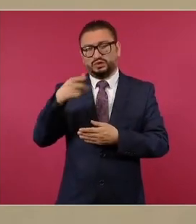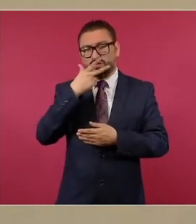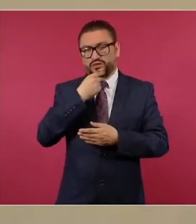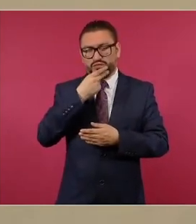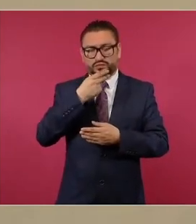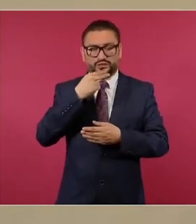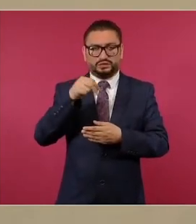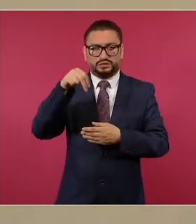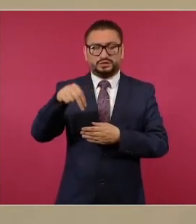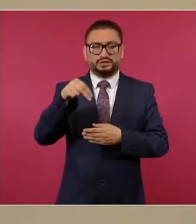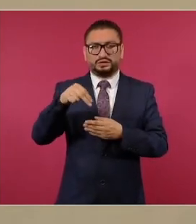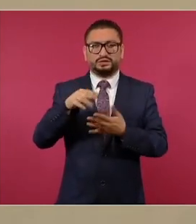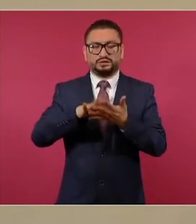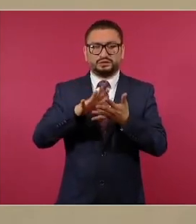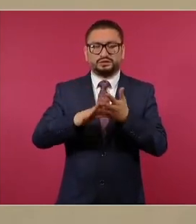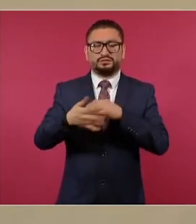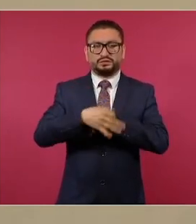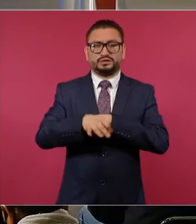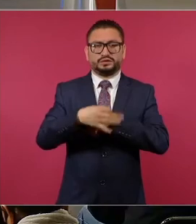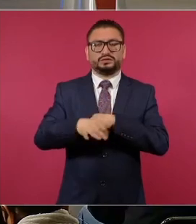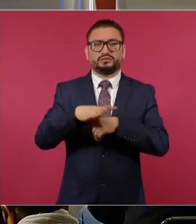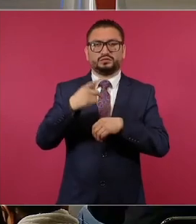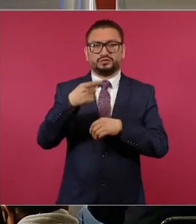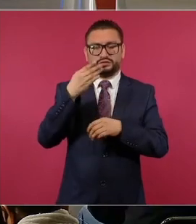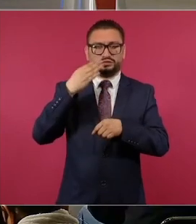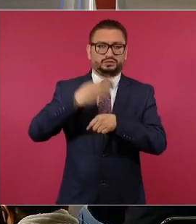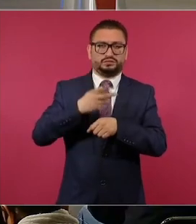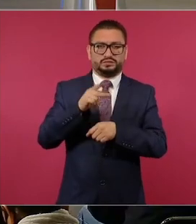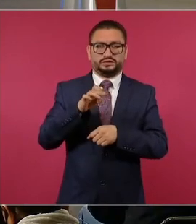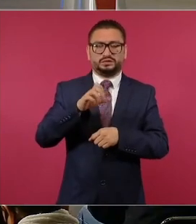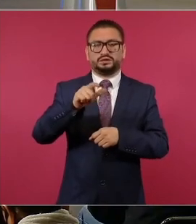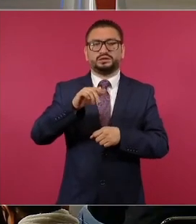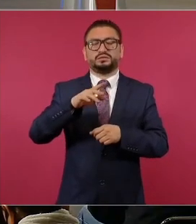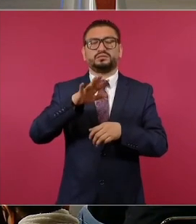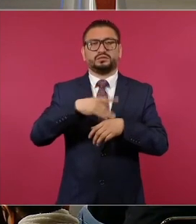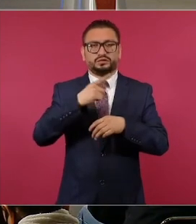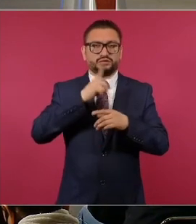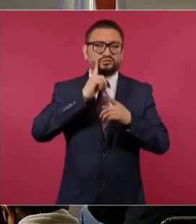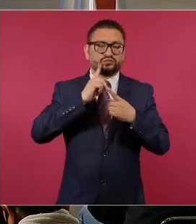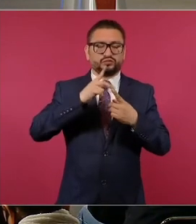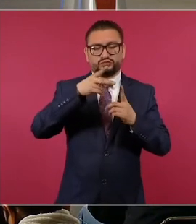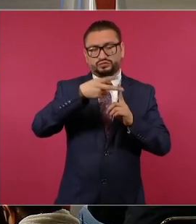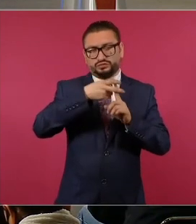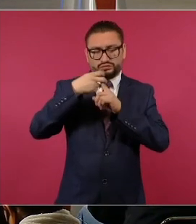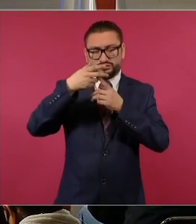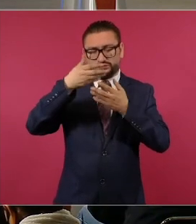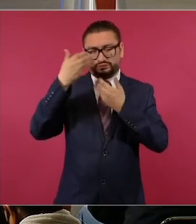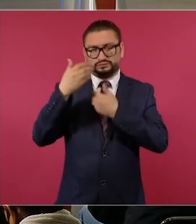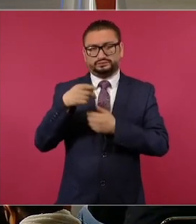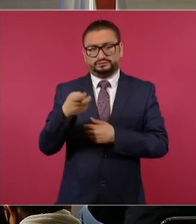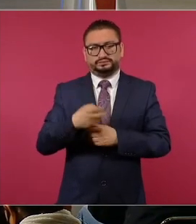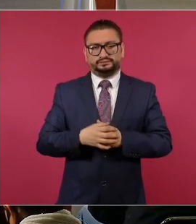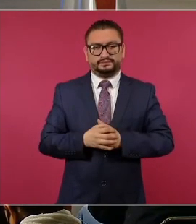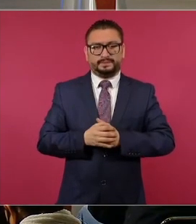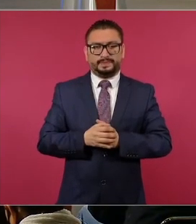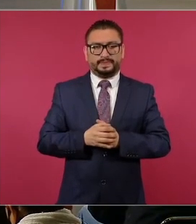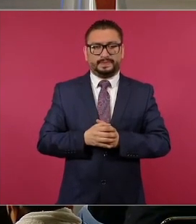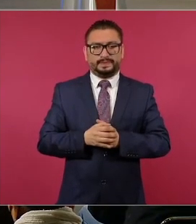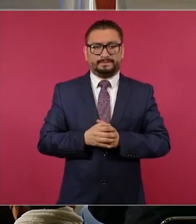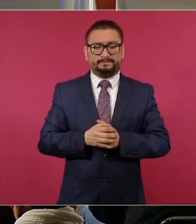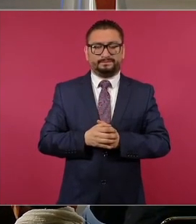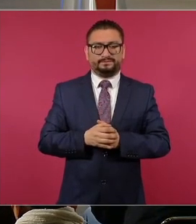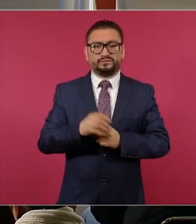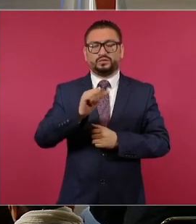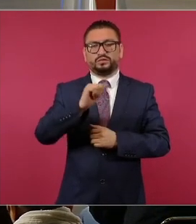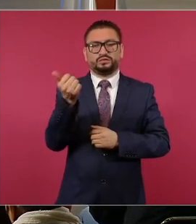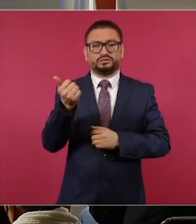N. continúa en prisión preventiva por la causa penal de delito de trata de personas. Adelante. Y